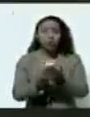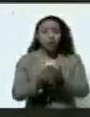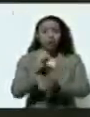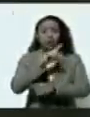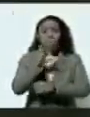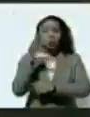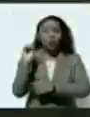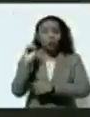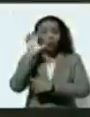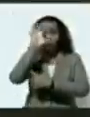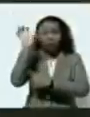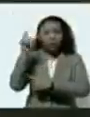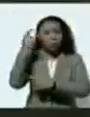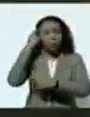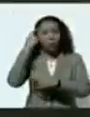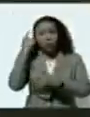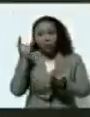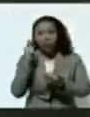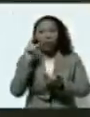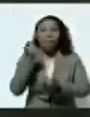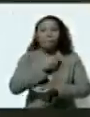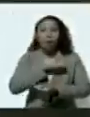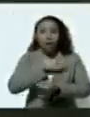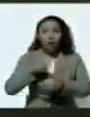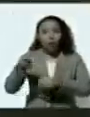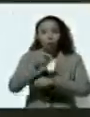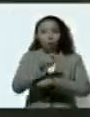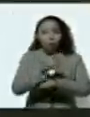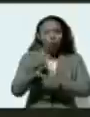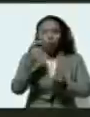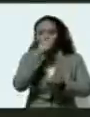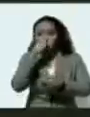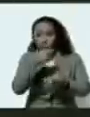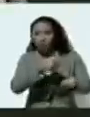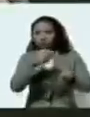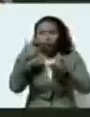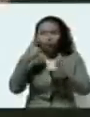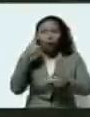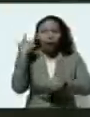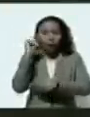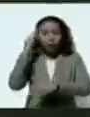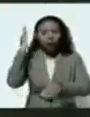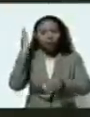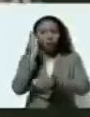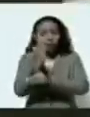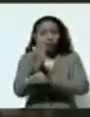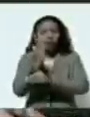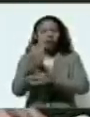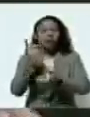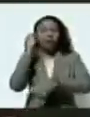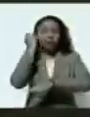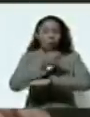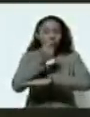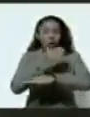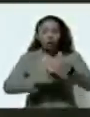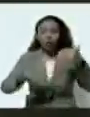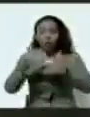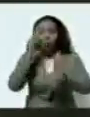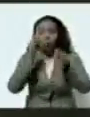150 países, no sabías que España lo estaba buscando por narcotráfico, no sabías que hay una sentencia del Tribunal Supremo de